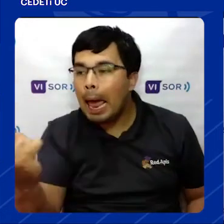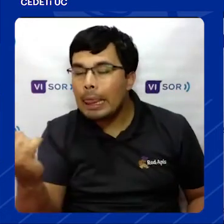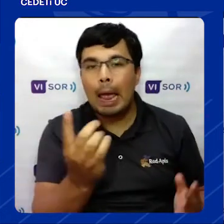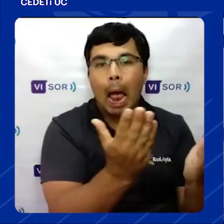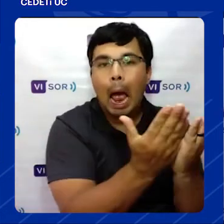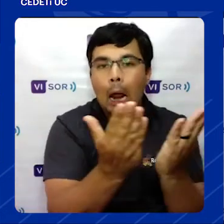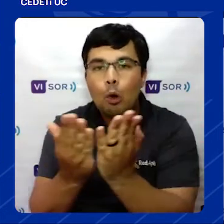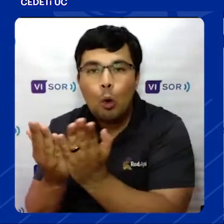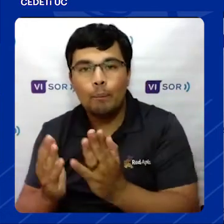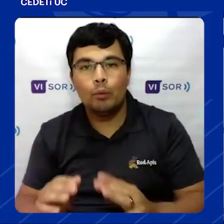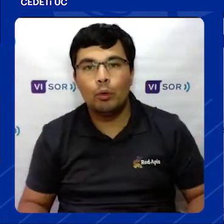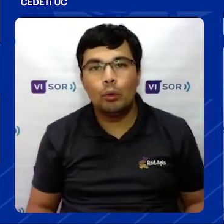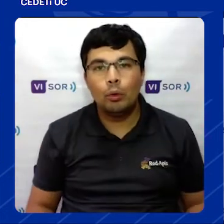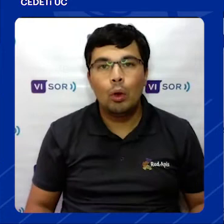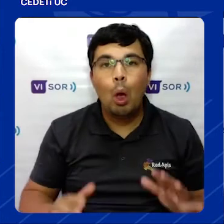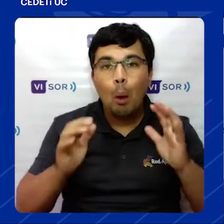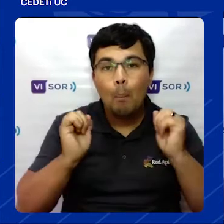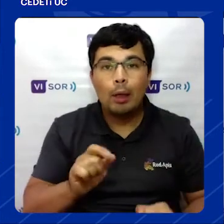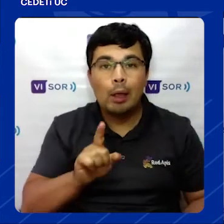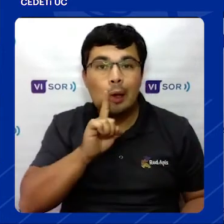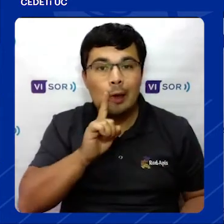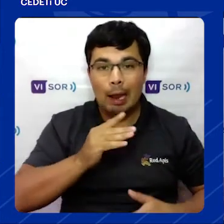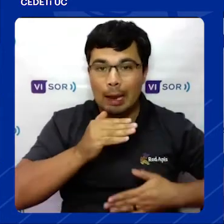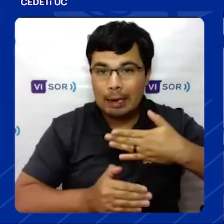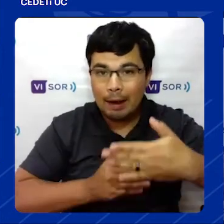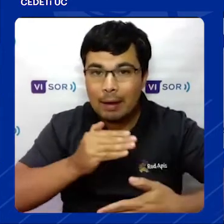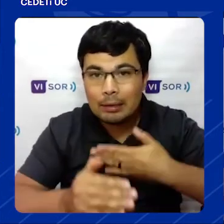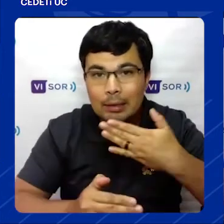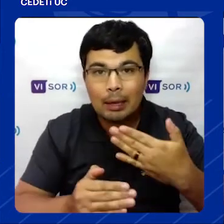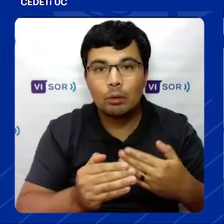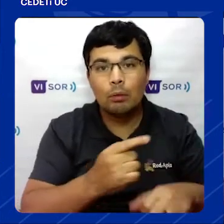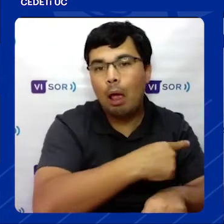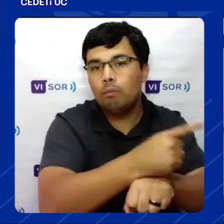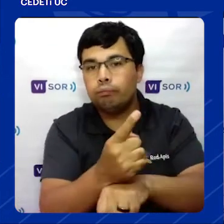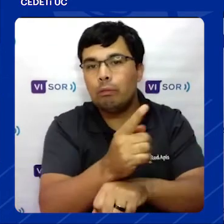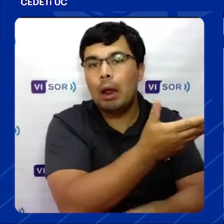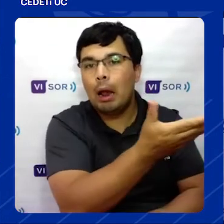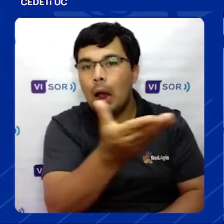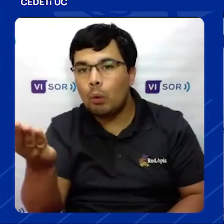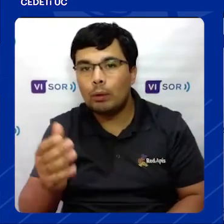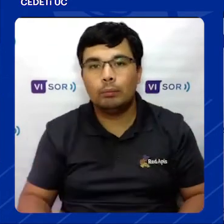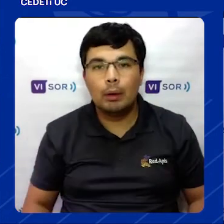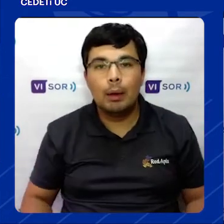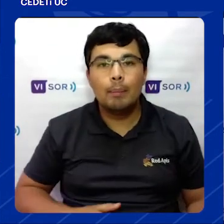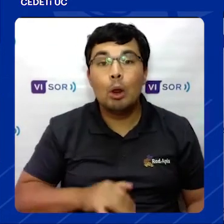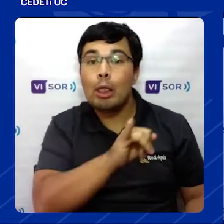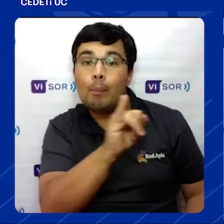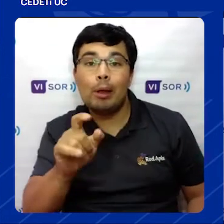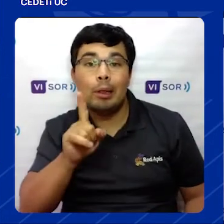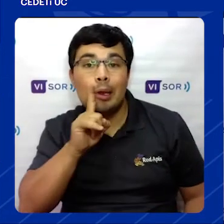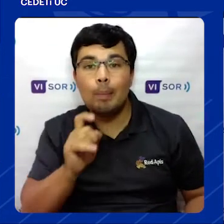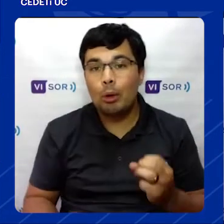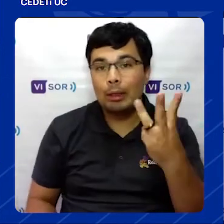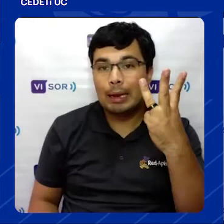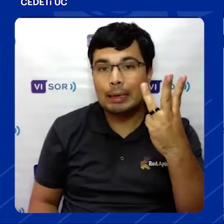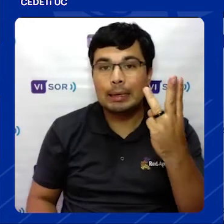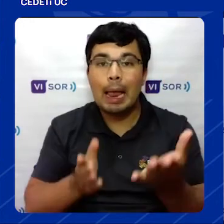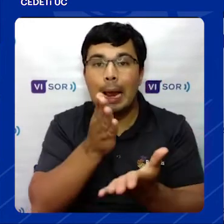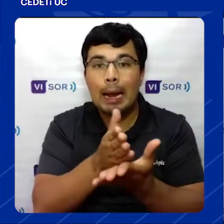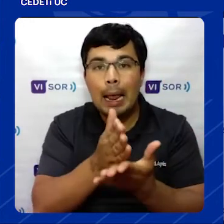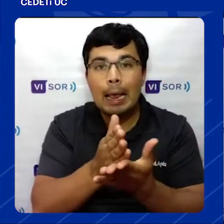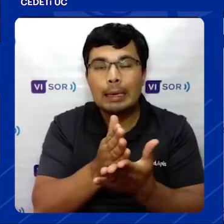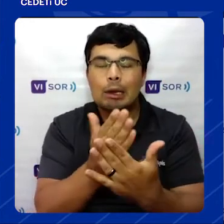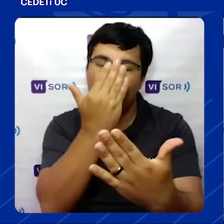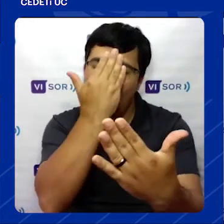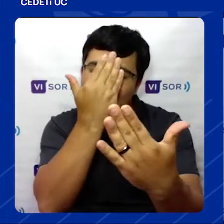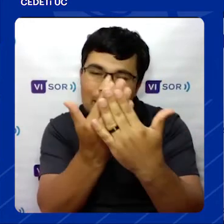estudiante va a ir avanzando más o menos a su ritmo, pero después vamos a tener 3 clases o sea, que son presenciales, no